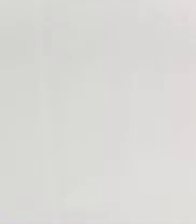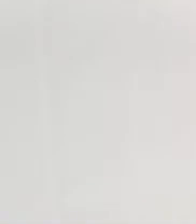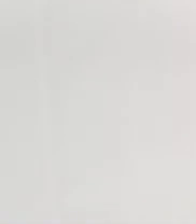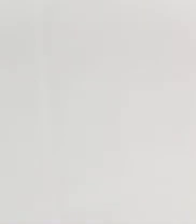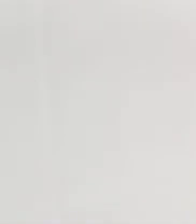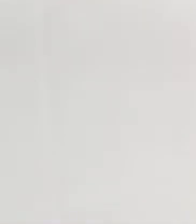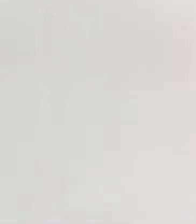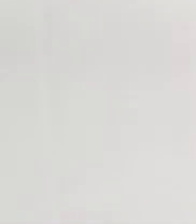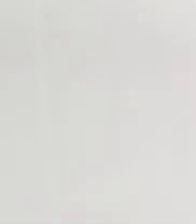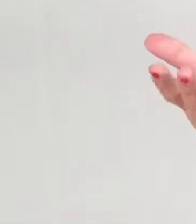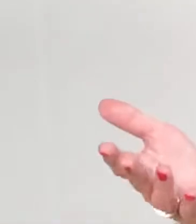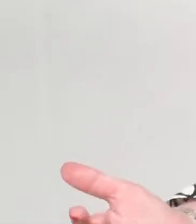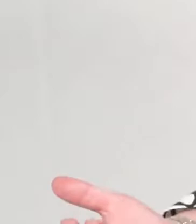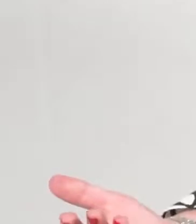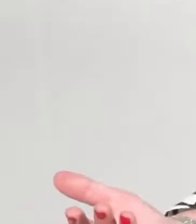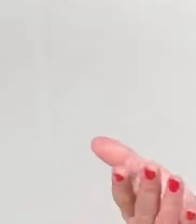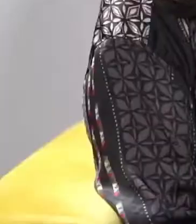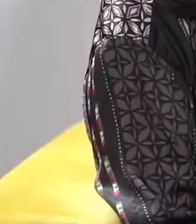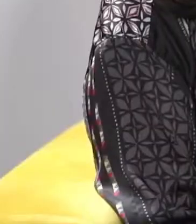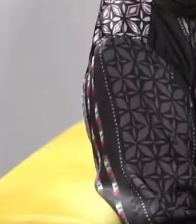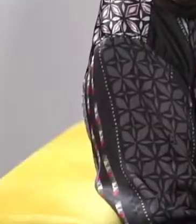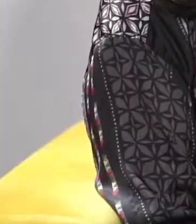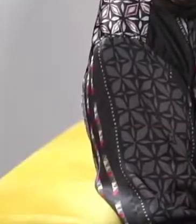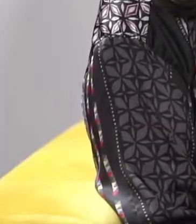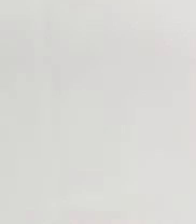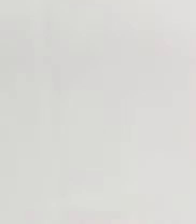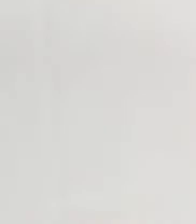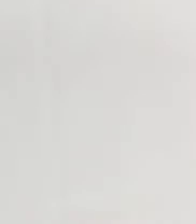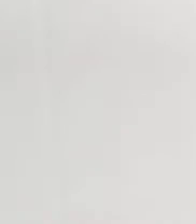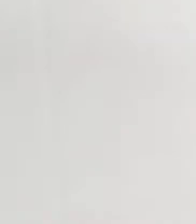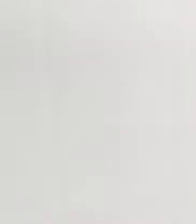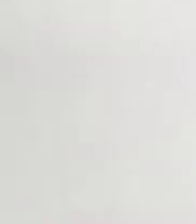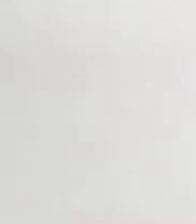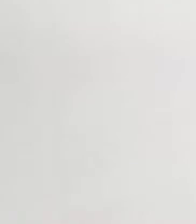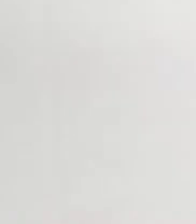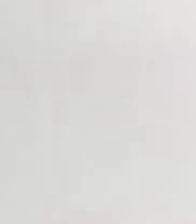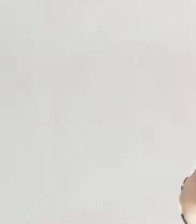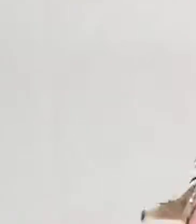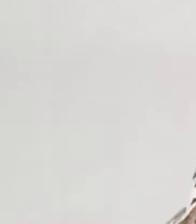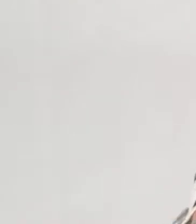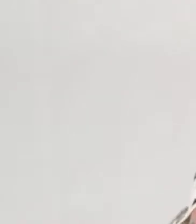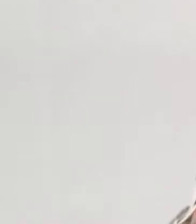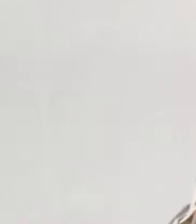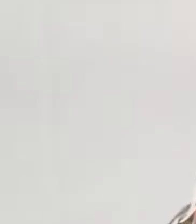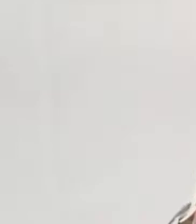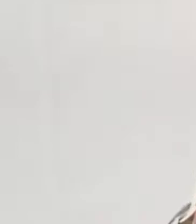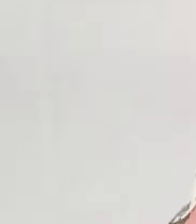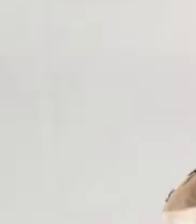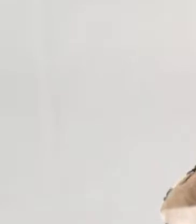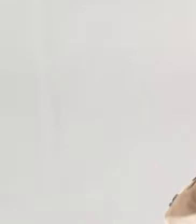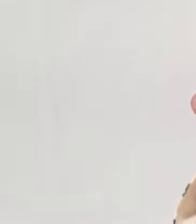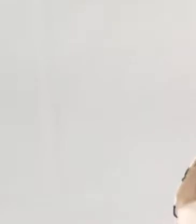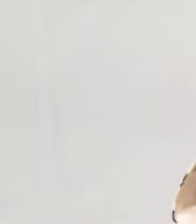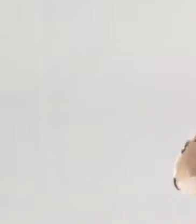advirtiendo de posibles situaciones de abuso, por ejemplo, pero planteando situaciones cotidianas, ¿verdad? Por ejemplo,